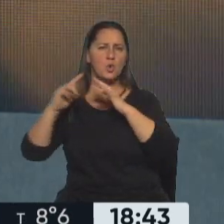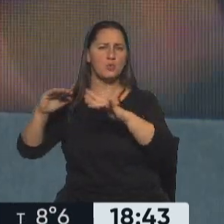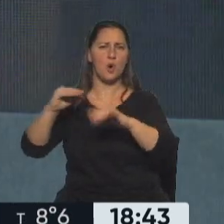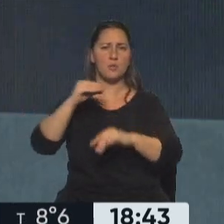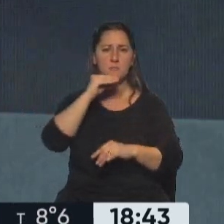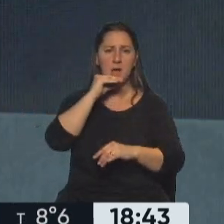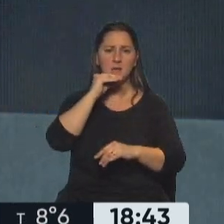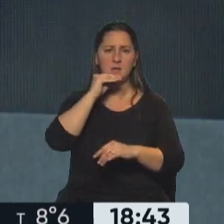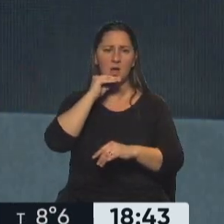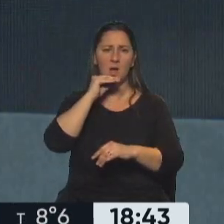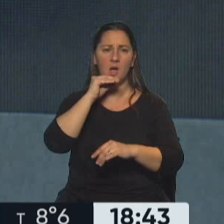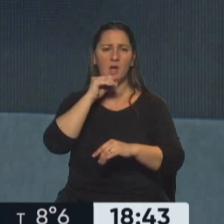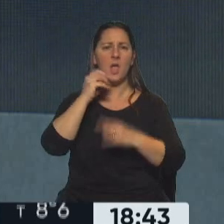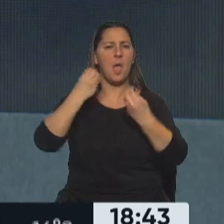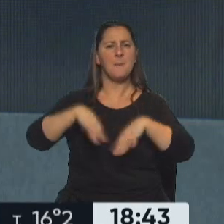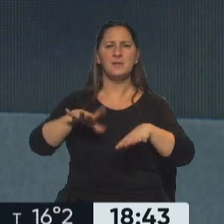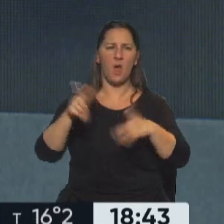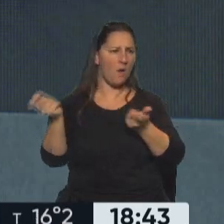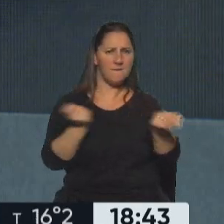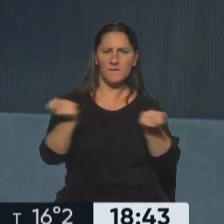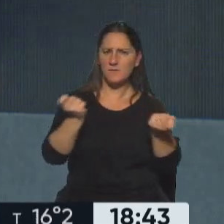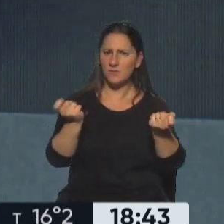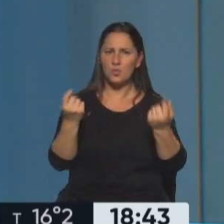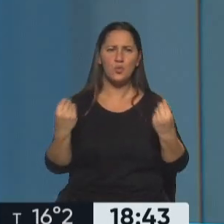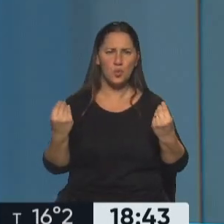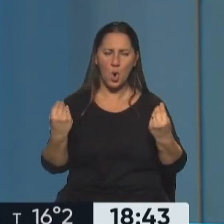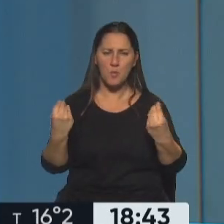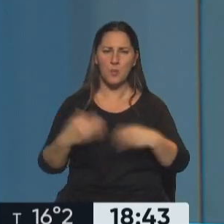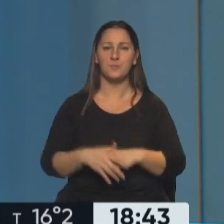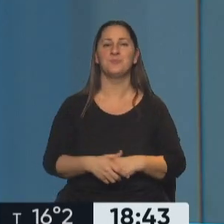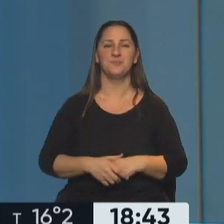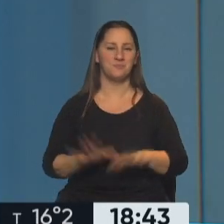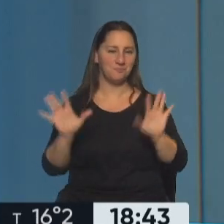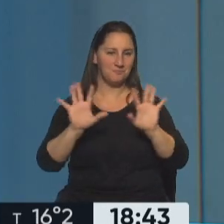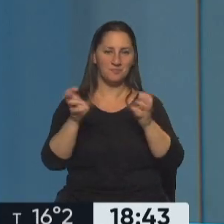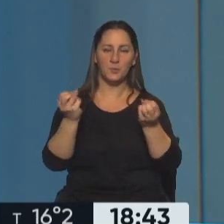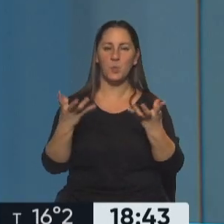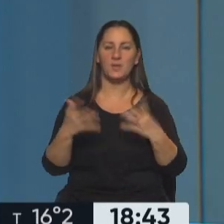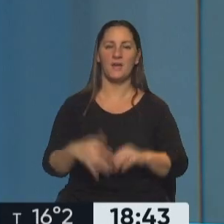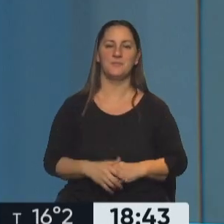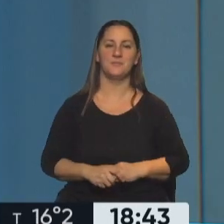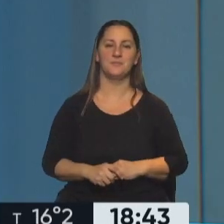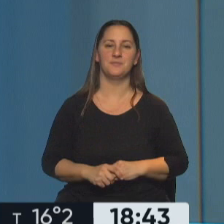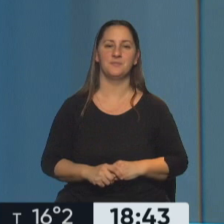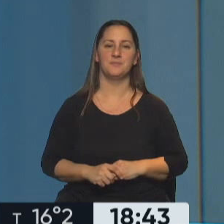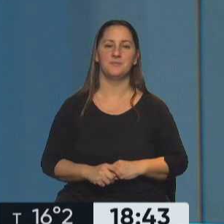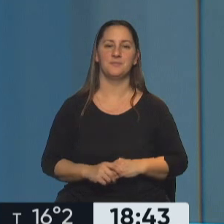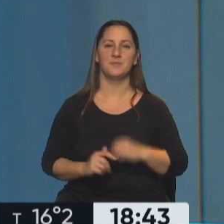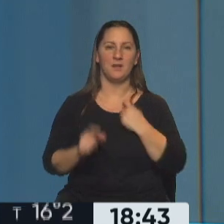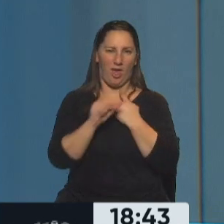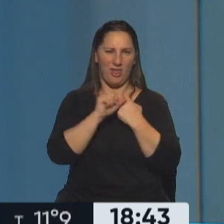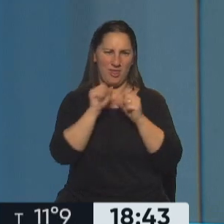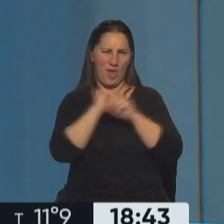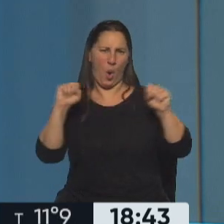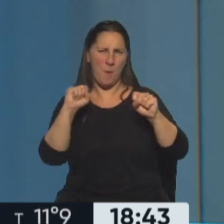se despertaron los operators. ¿Qué pasó? Sí, en realidad, Horacio, ¿cómo están ambos? No podríamos hablar que de golpe se